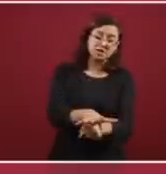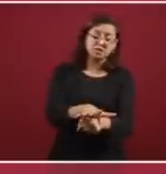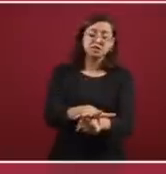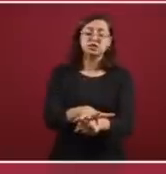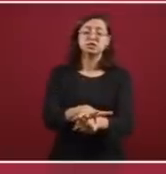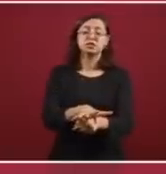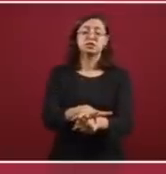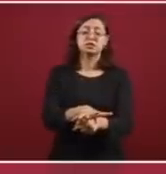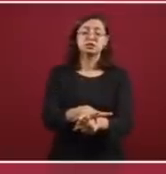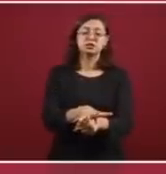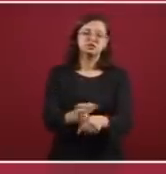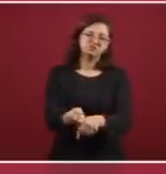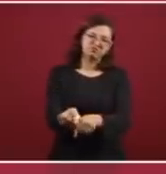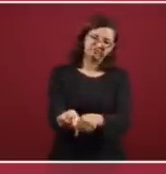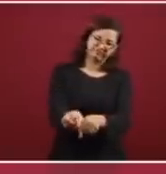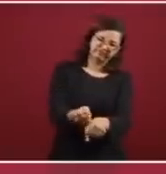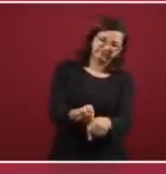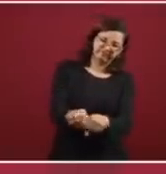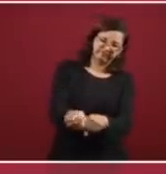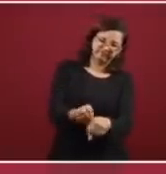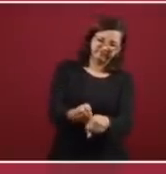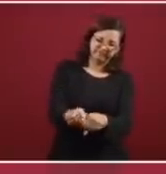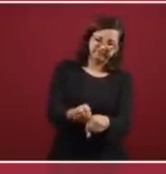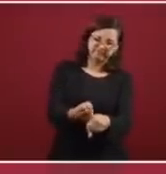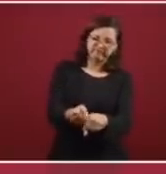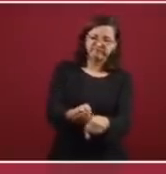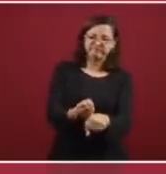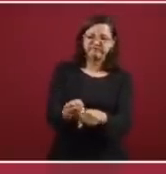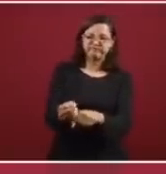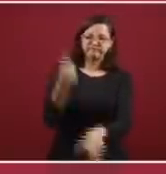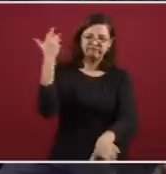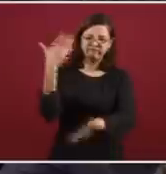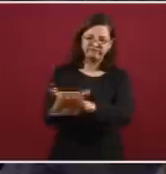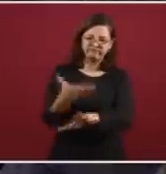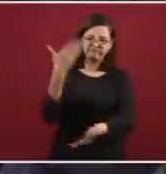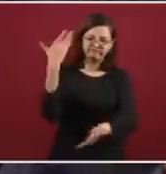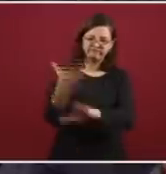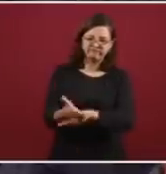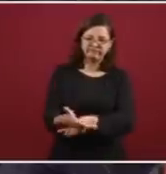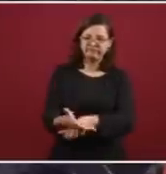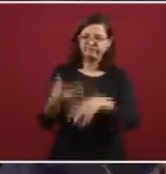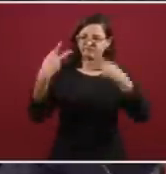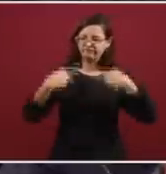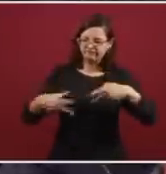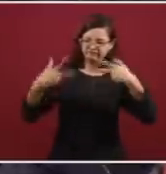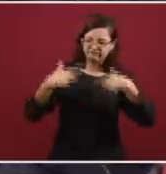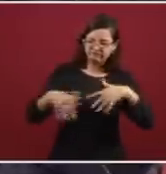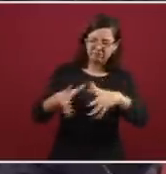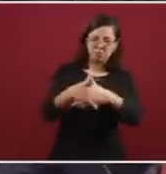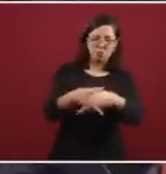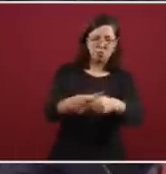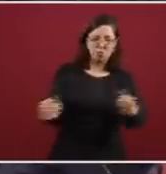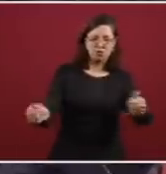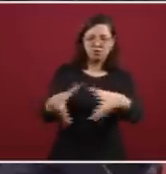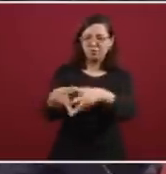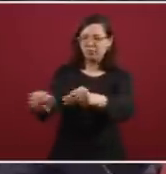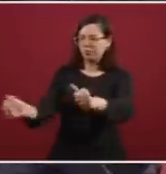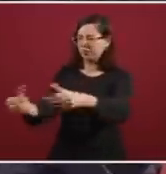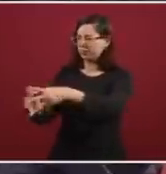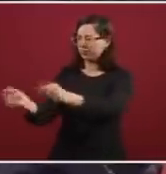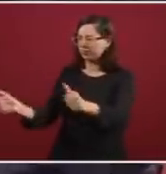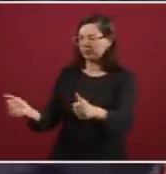de torturar, de perseguir, desaparecer a